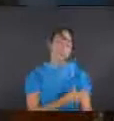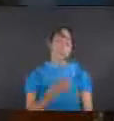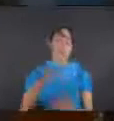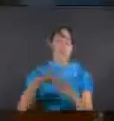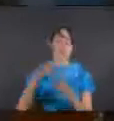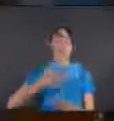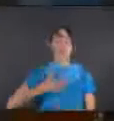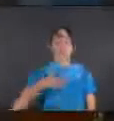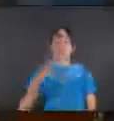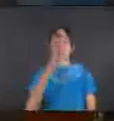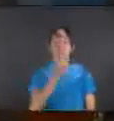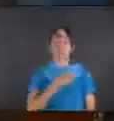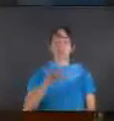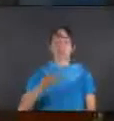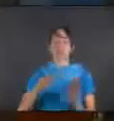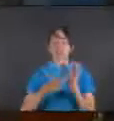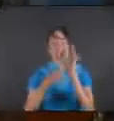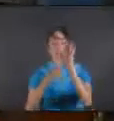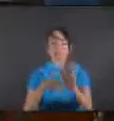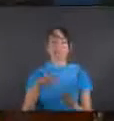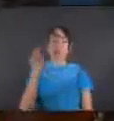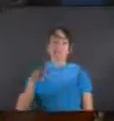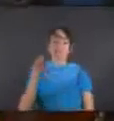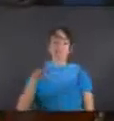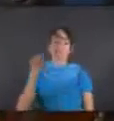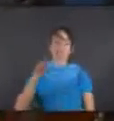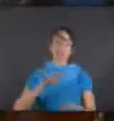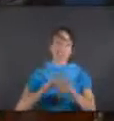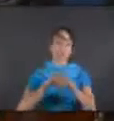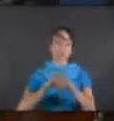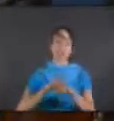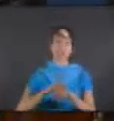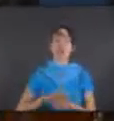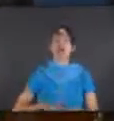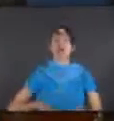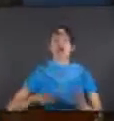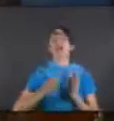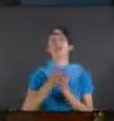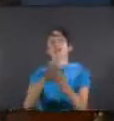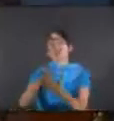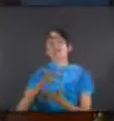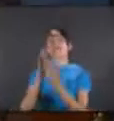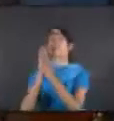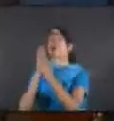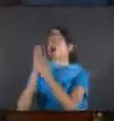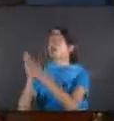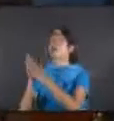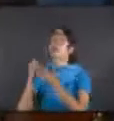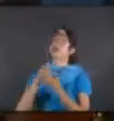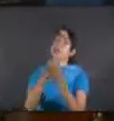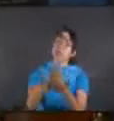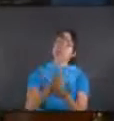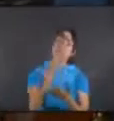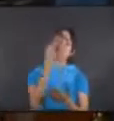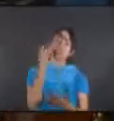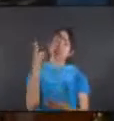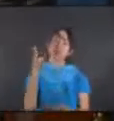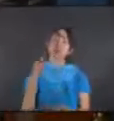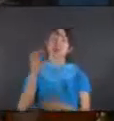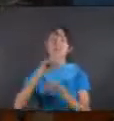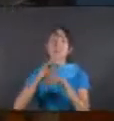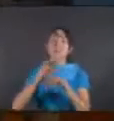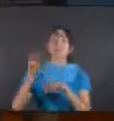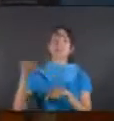vida, Padre Santo. Y nosotros declaramos que las puertas del Hades no prevalecerán en contra de tu iglesia,